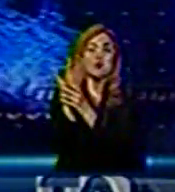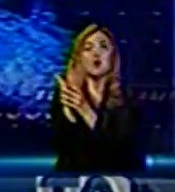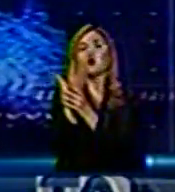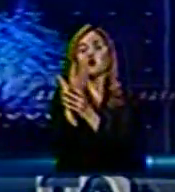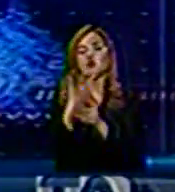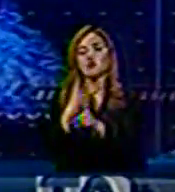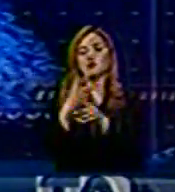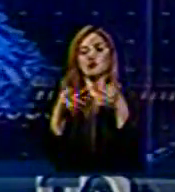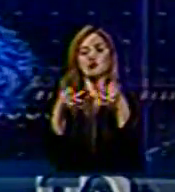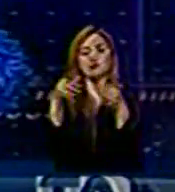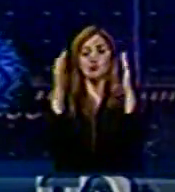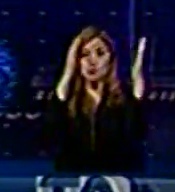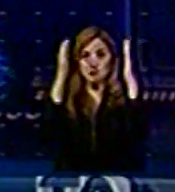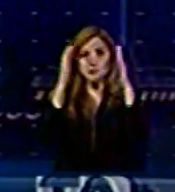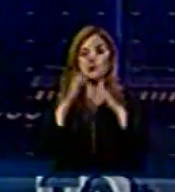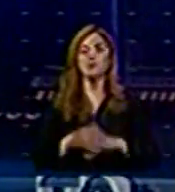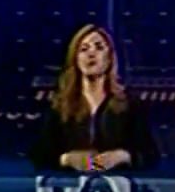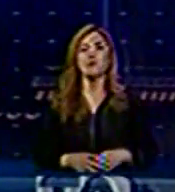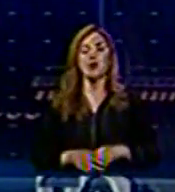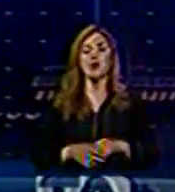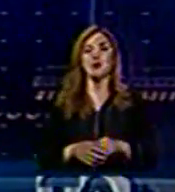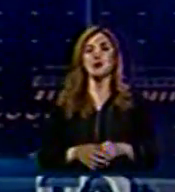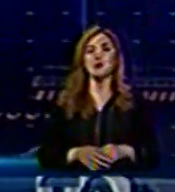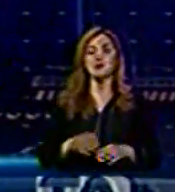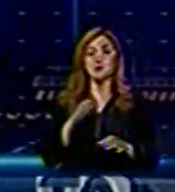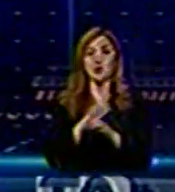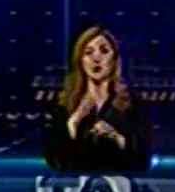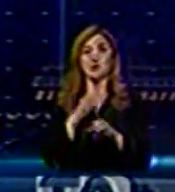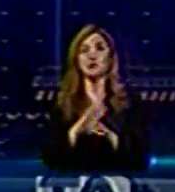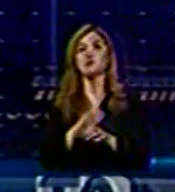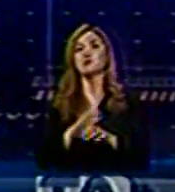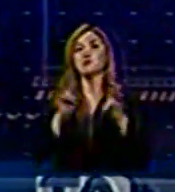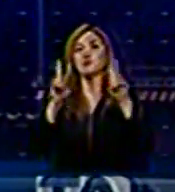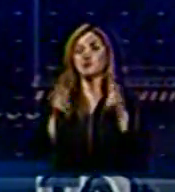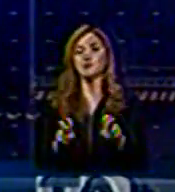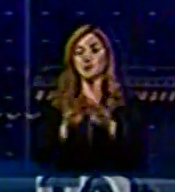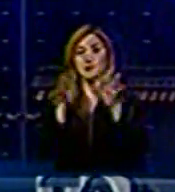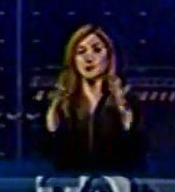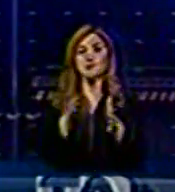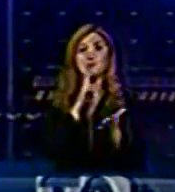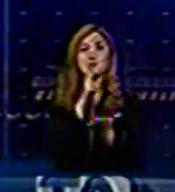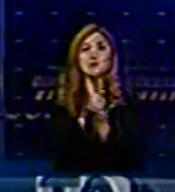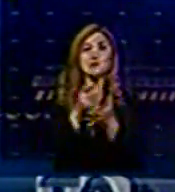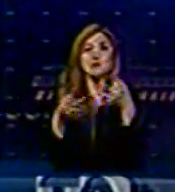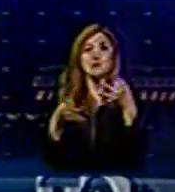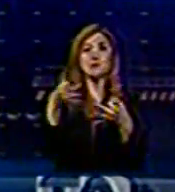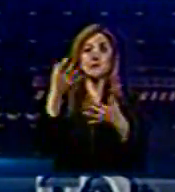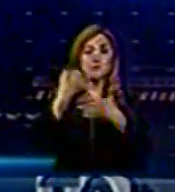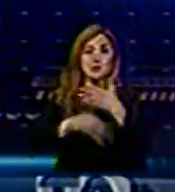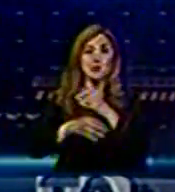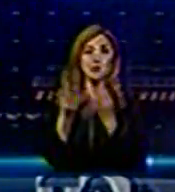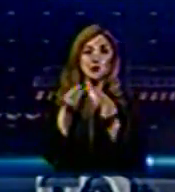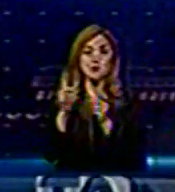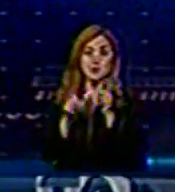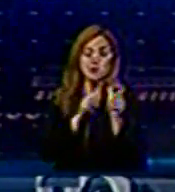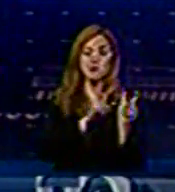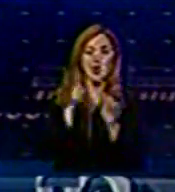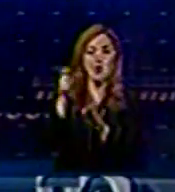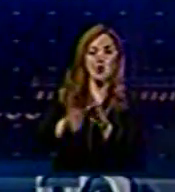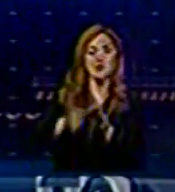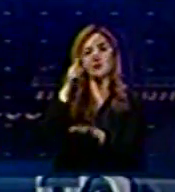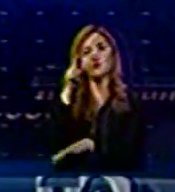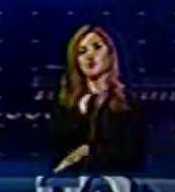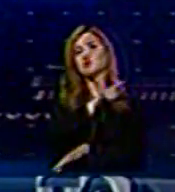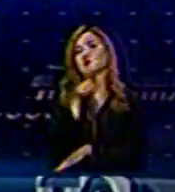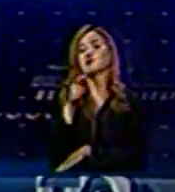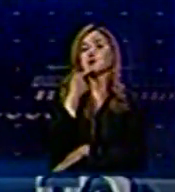de la Judicatura Transitorio. Se calcula que a la denominada Mesa por la Verdad y Justicia llegarían cientos de casos de jueces y